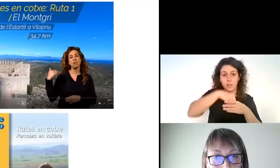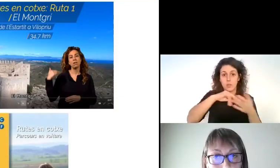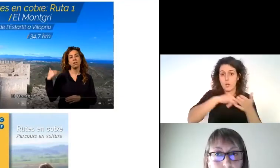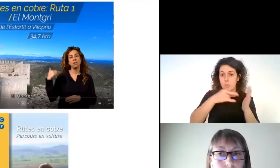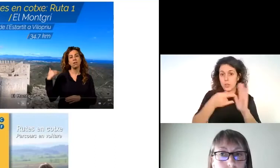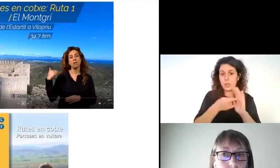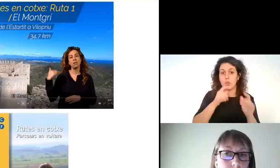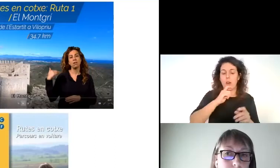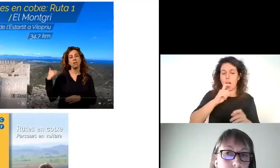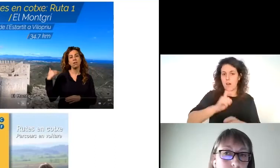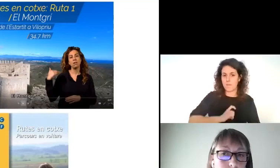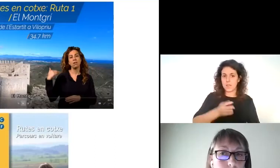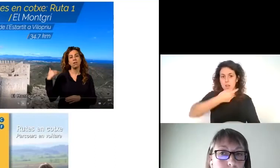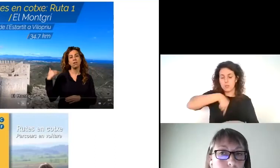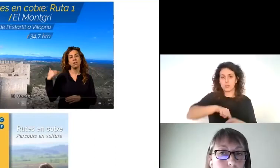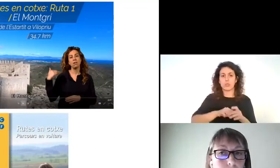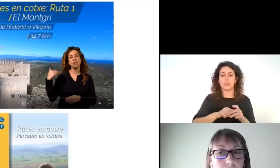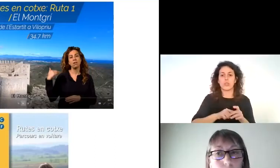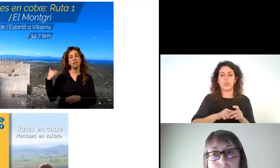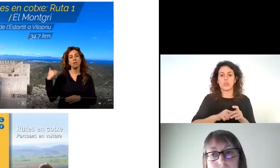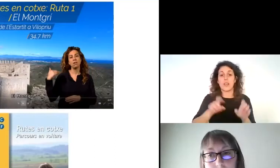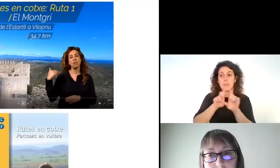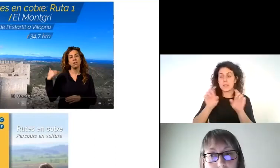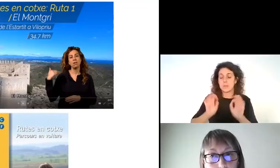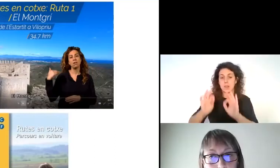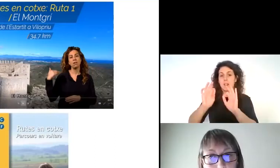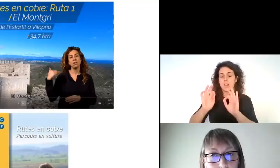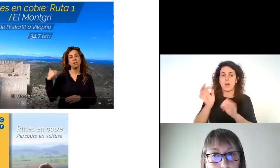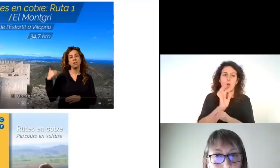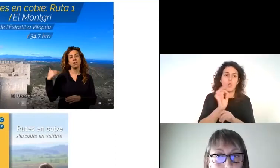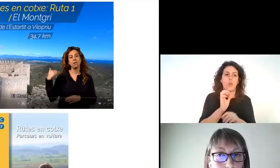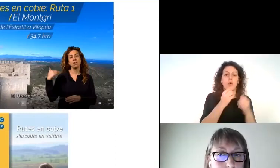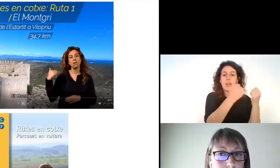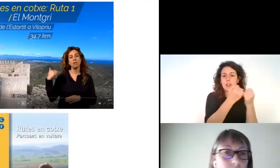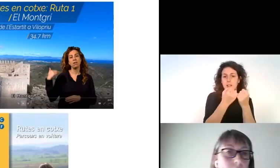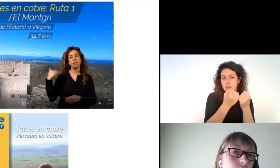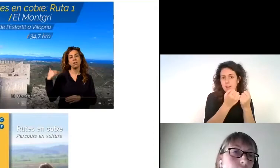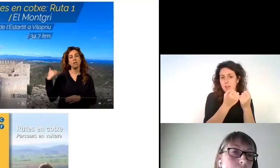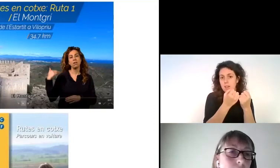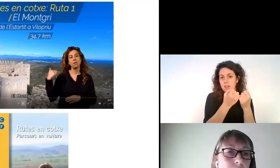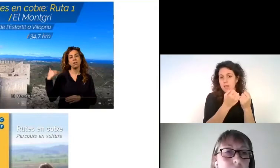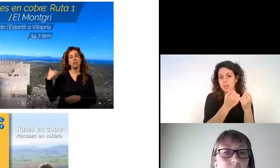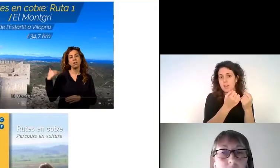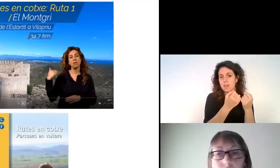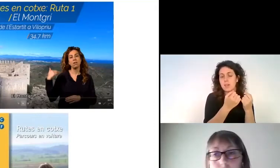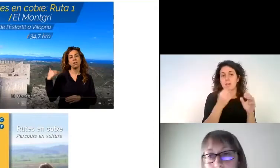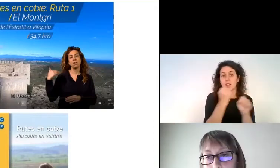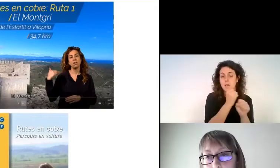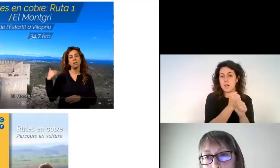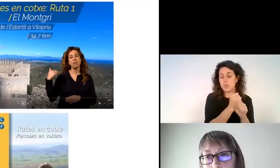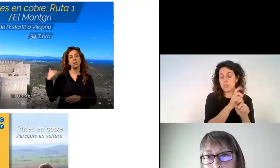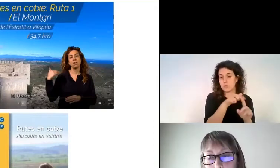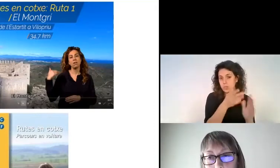lo dice, nosotros le enviamos la empresa especializada o la entidad, que luego veremos también el trabajo que estamos haciendo con las entidades, y